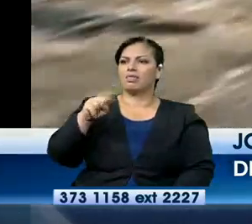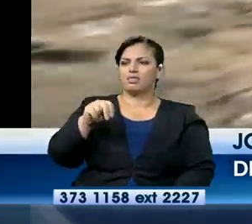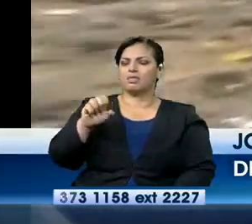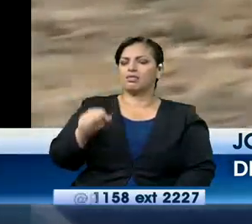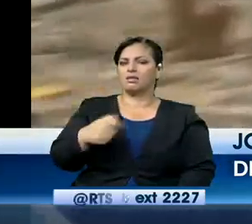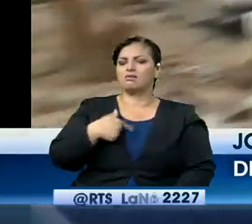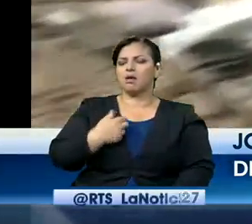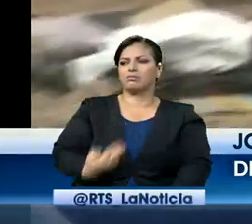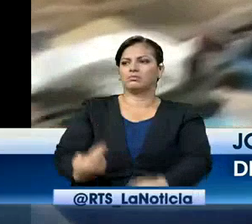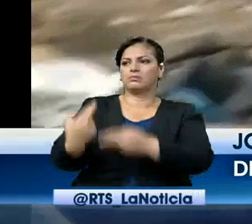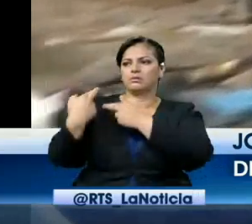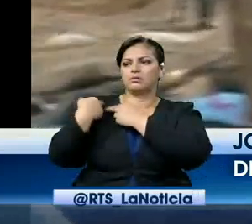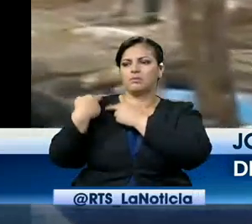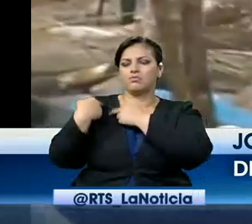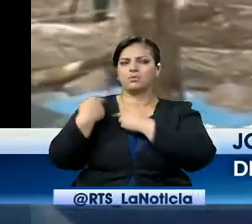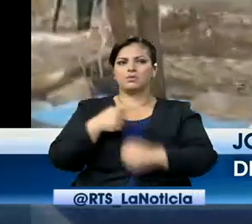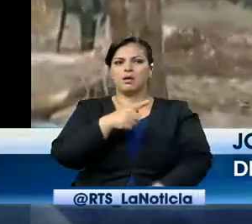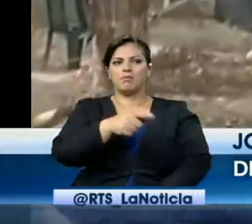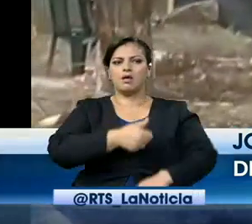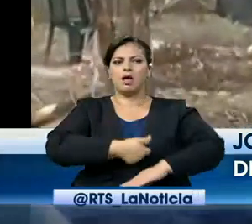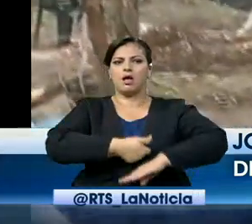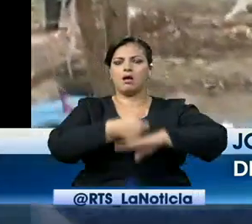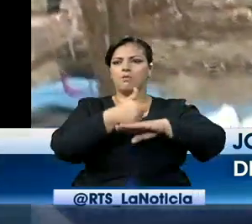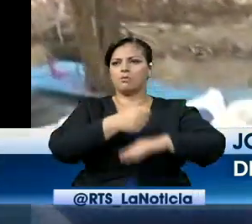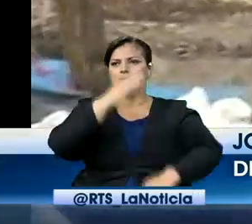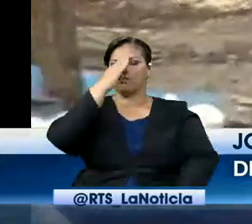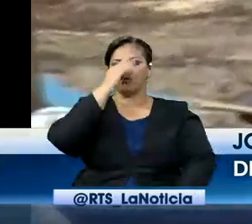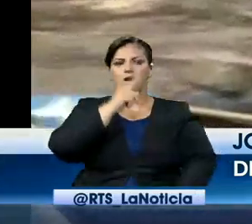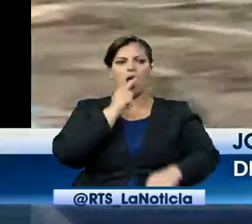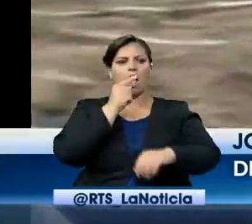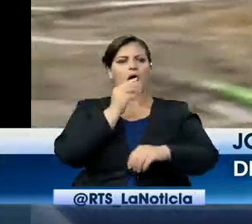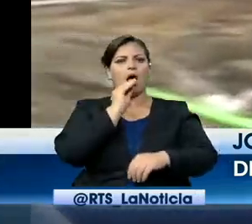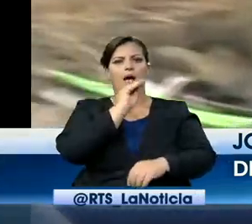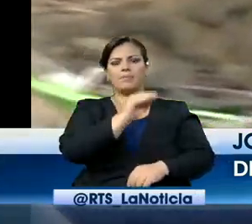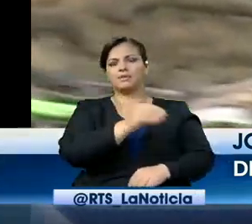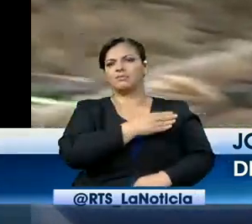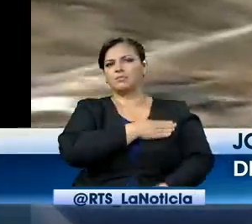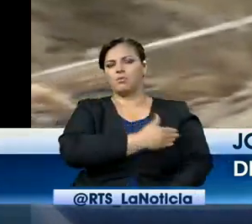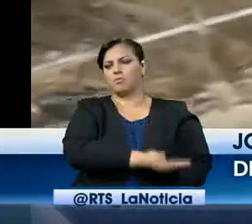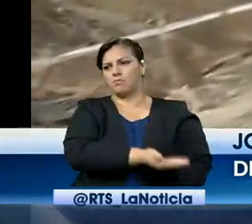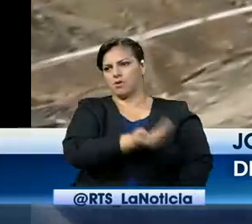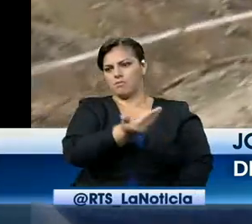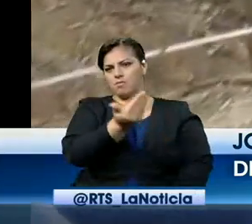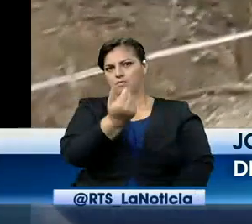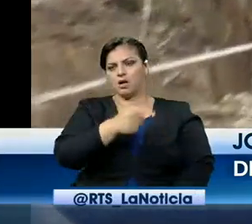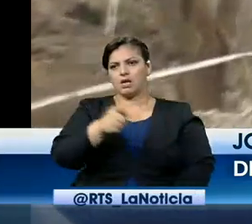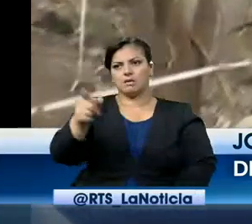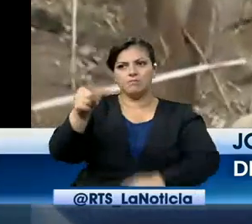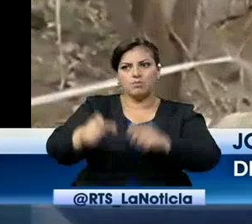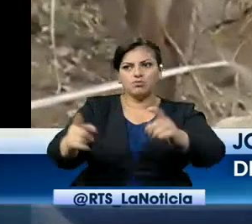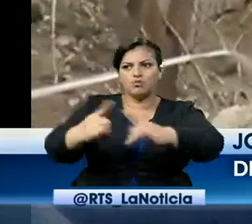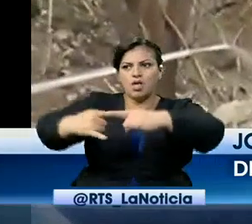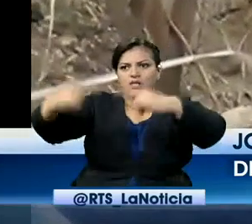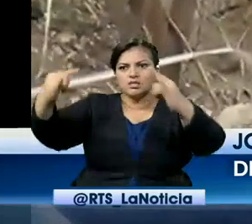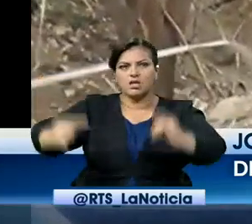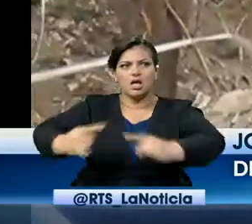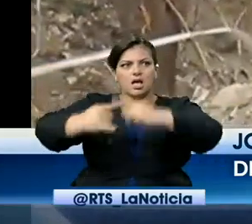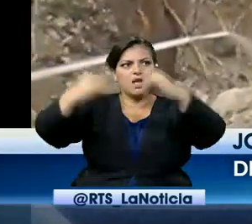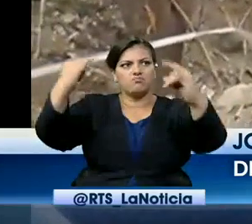desalojo, denominado La Cartonera, en virtud de que se está dando cumplimiento a una orden judicial dentro de la causa